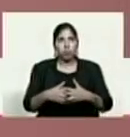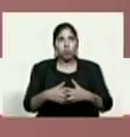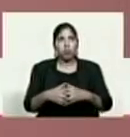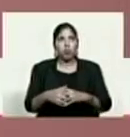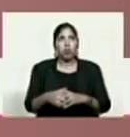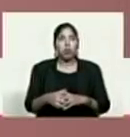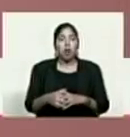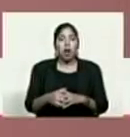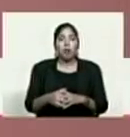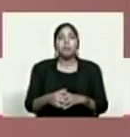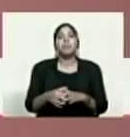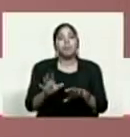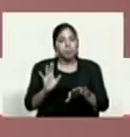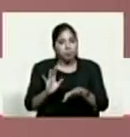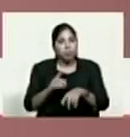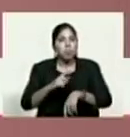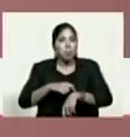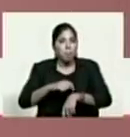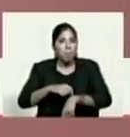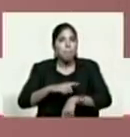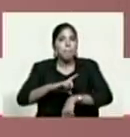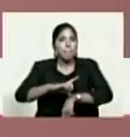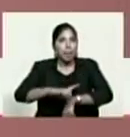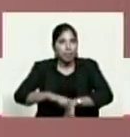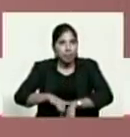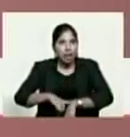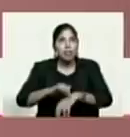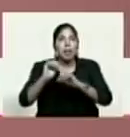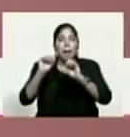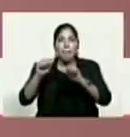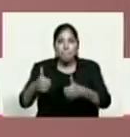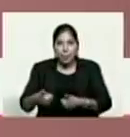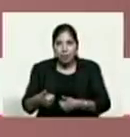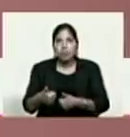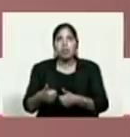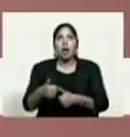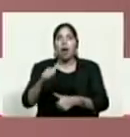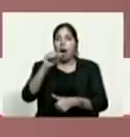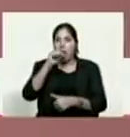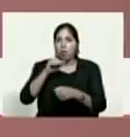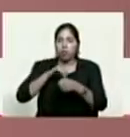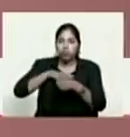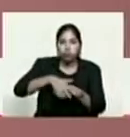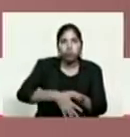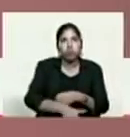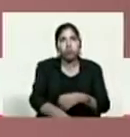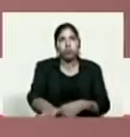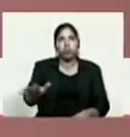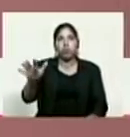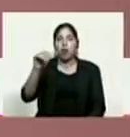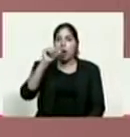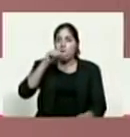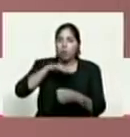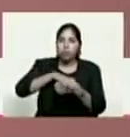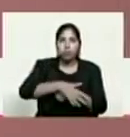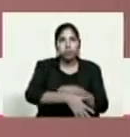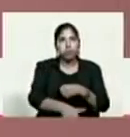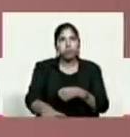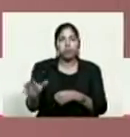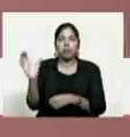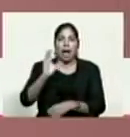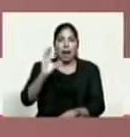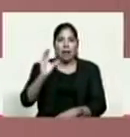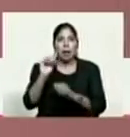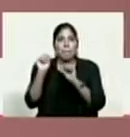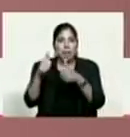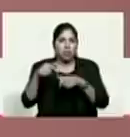Caracas, recibirá el suministro de agua potable proveniente de sus centrales, que ya fueron activadas en